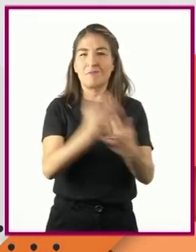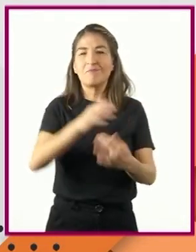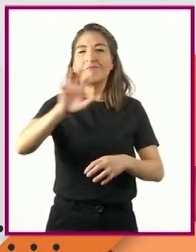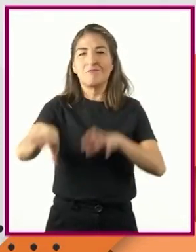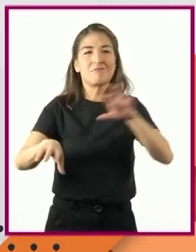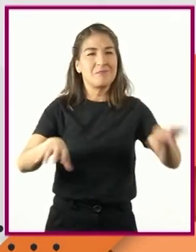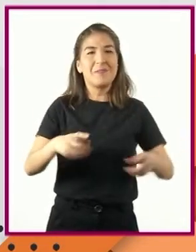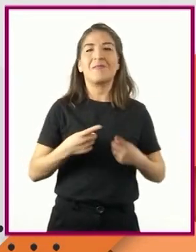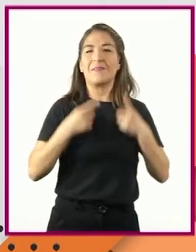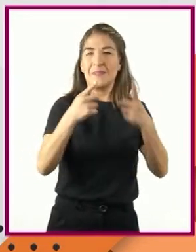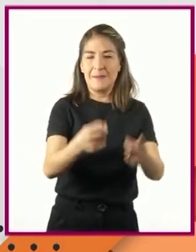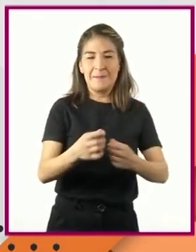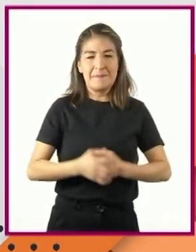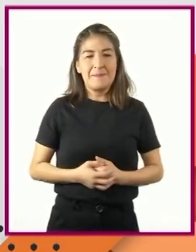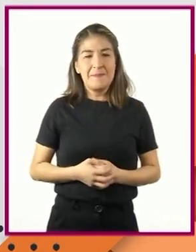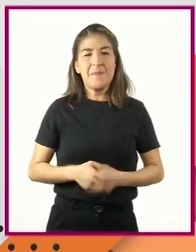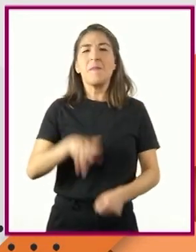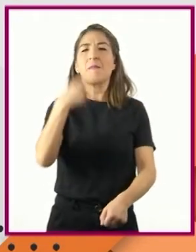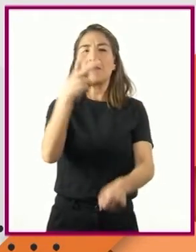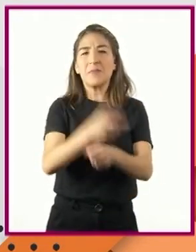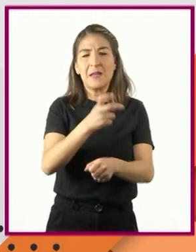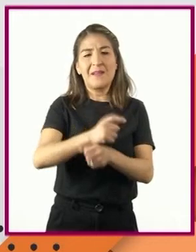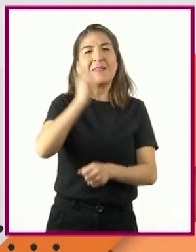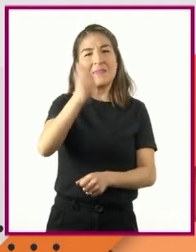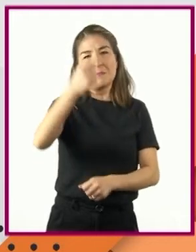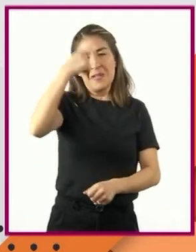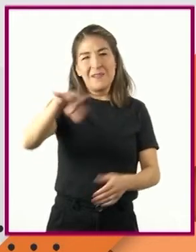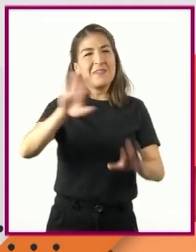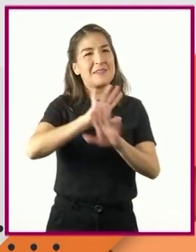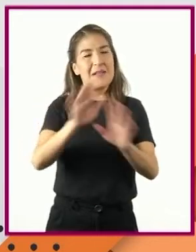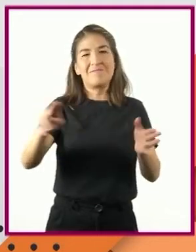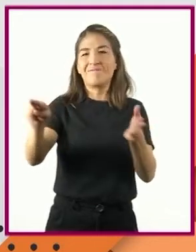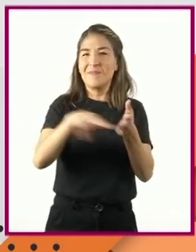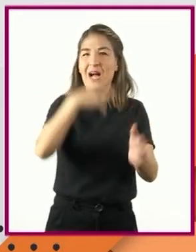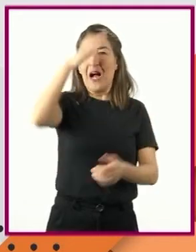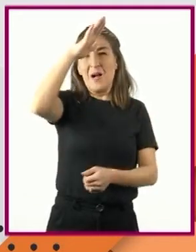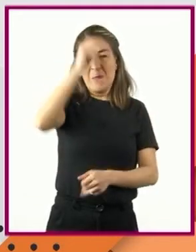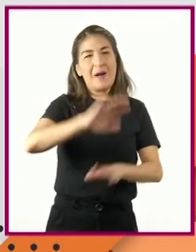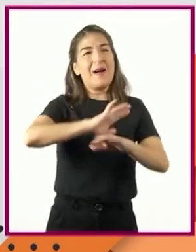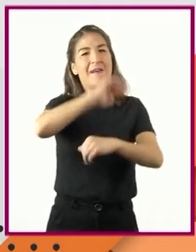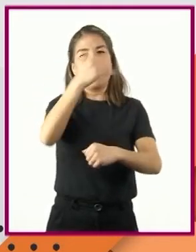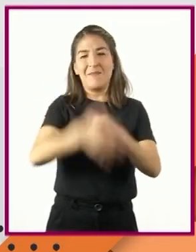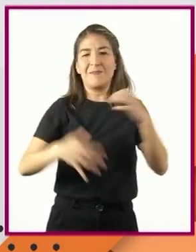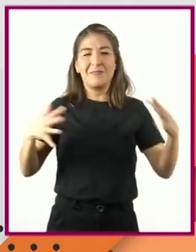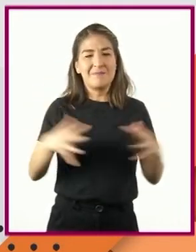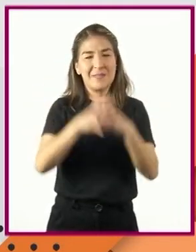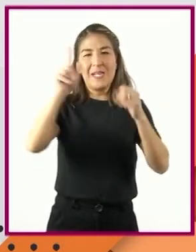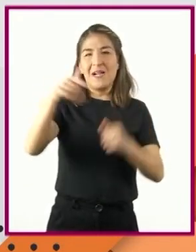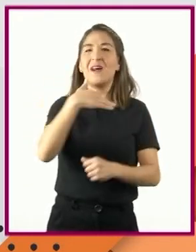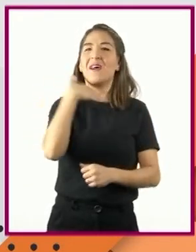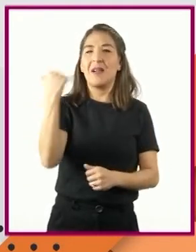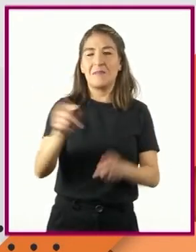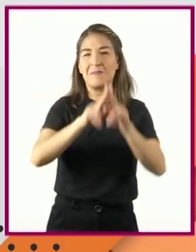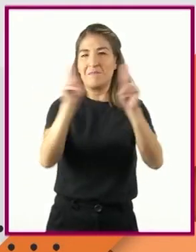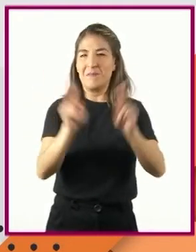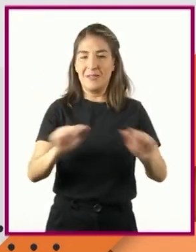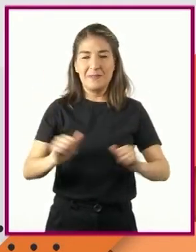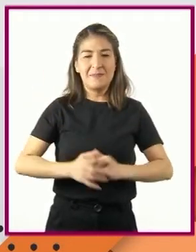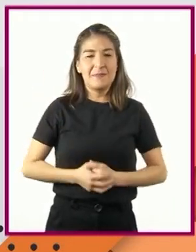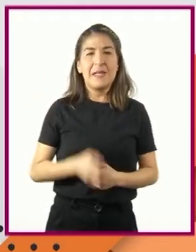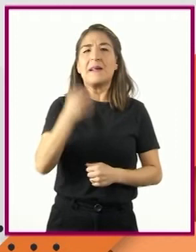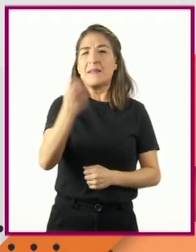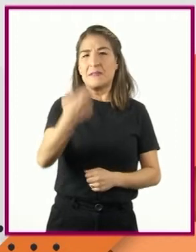El segundo, para acordar un cese al fuego con Alemania y firmar el Tratado de Paz. De esta